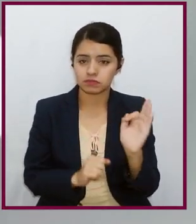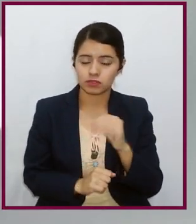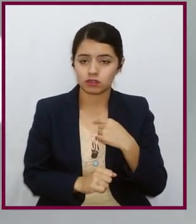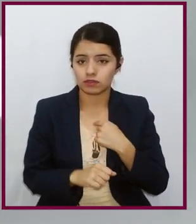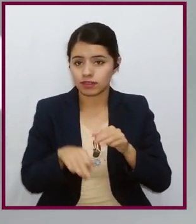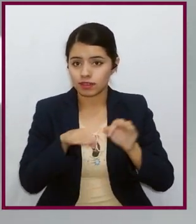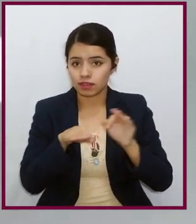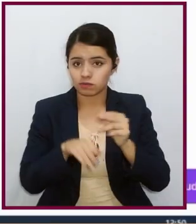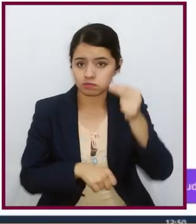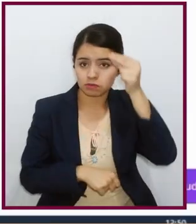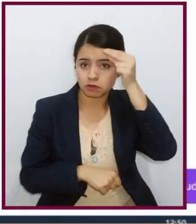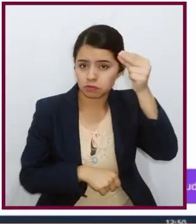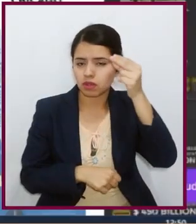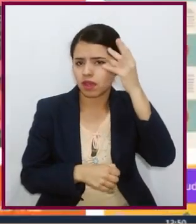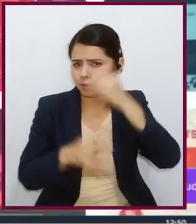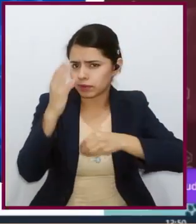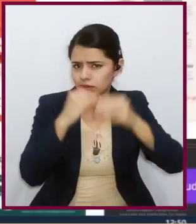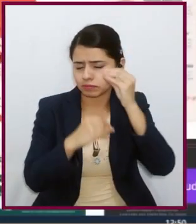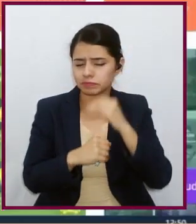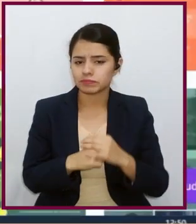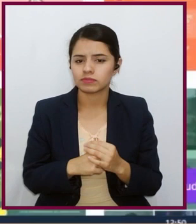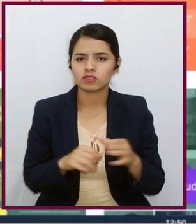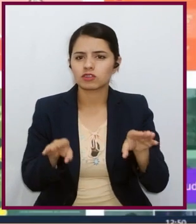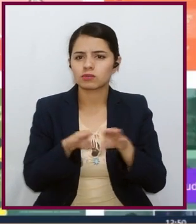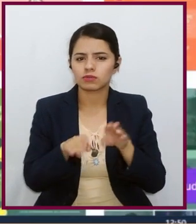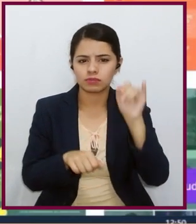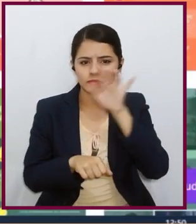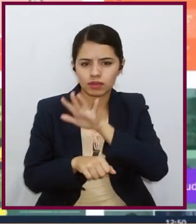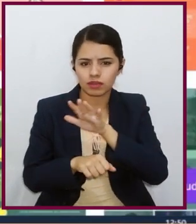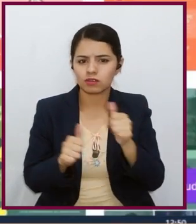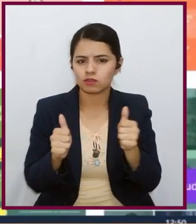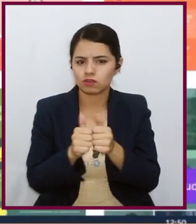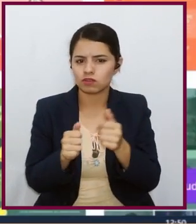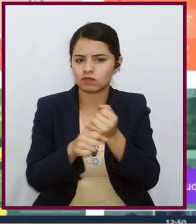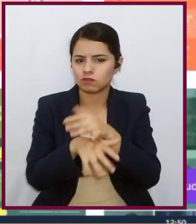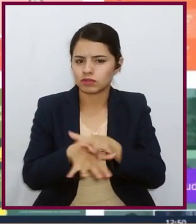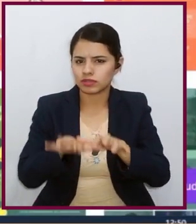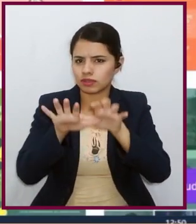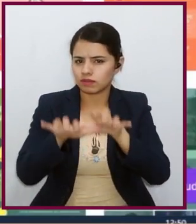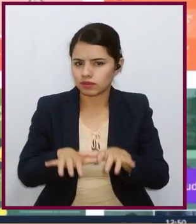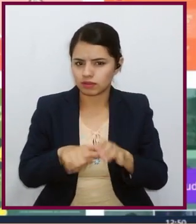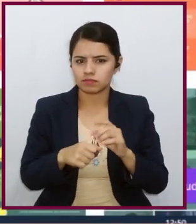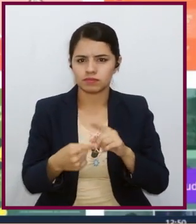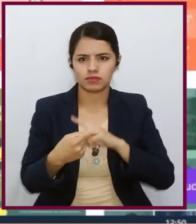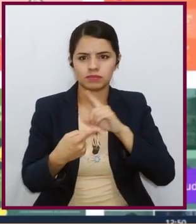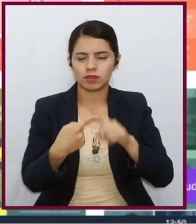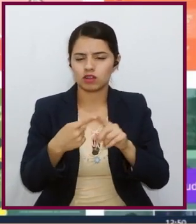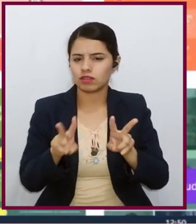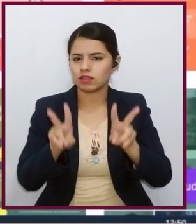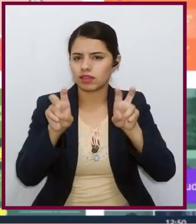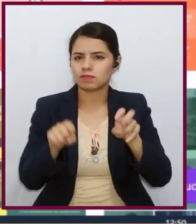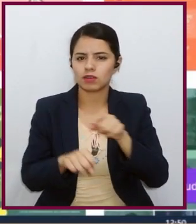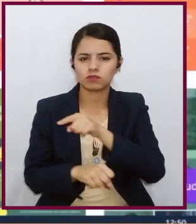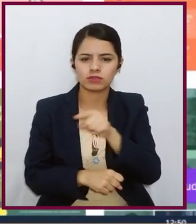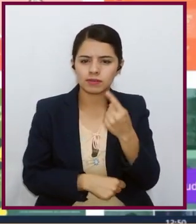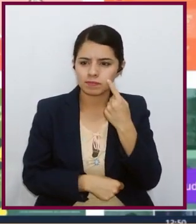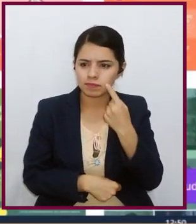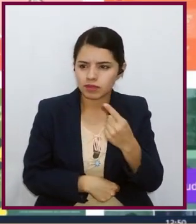infografías. Sí, tal cual. Oye, pero... ¡de verdad! ¡Mi perro se comió mi infografía! ¿No habrá sido Tiba?